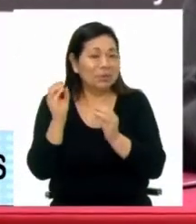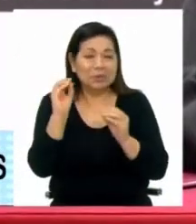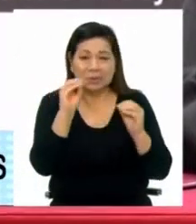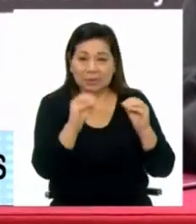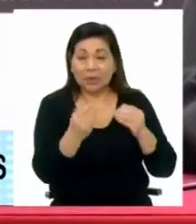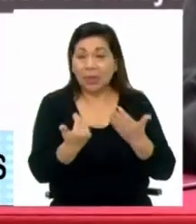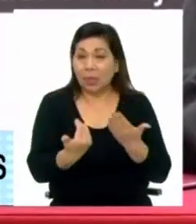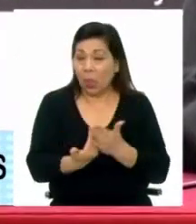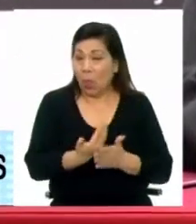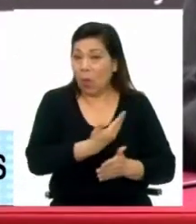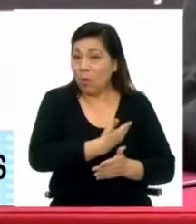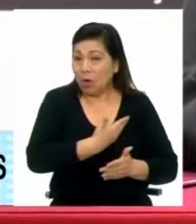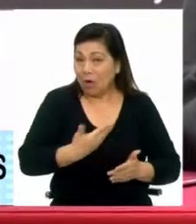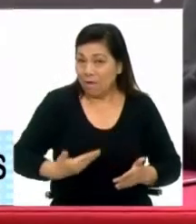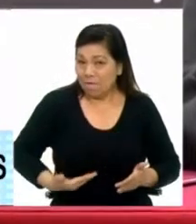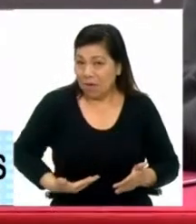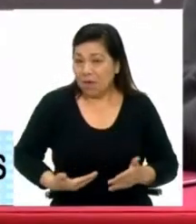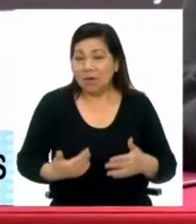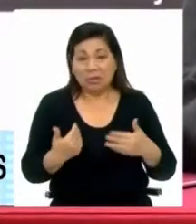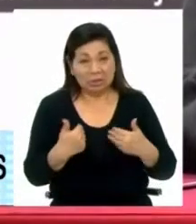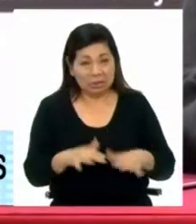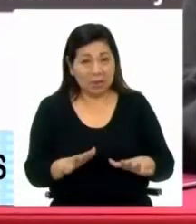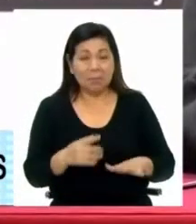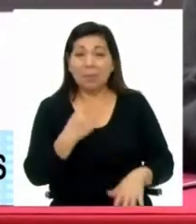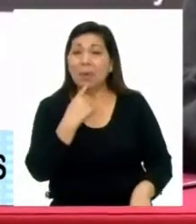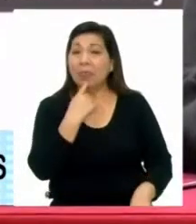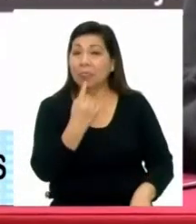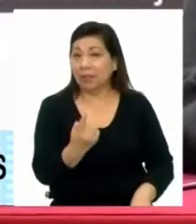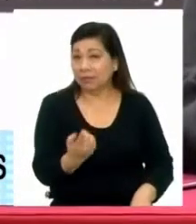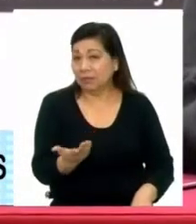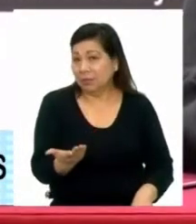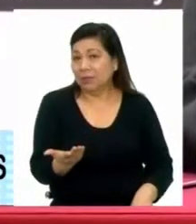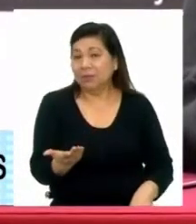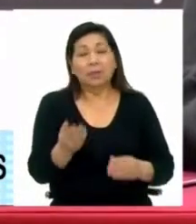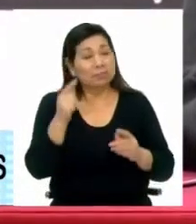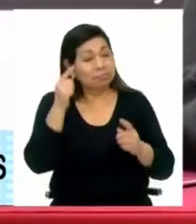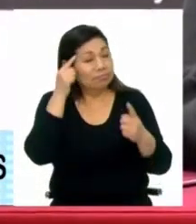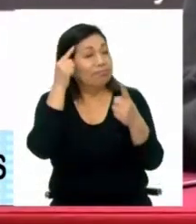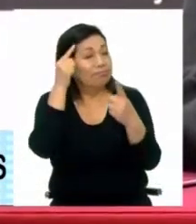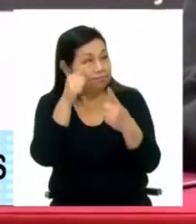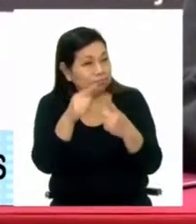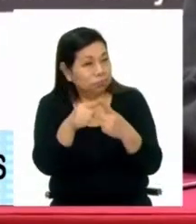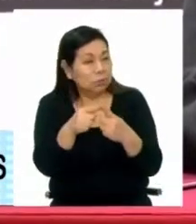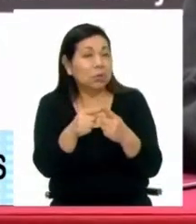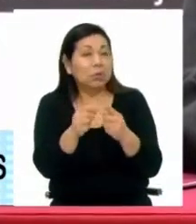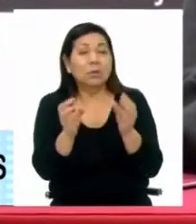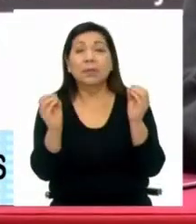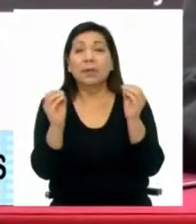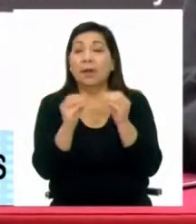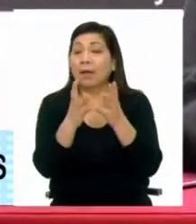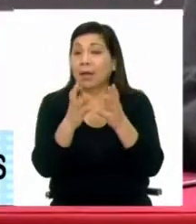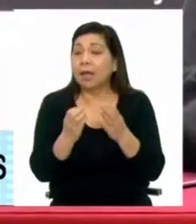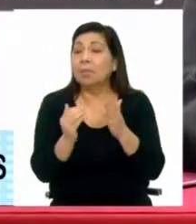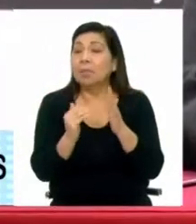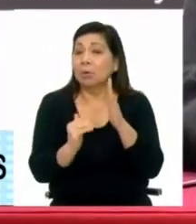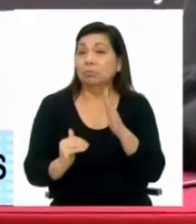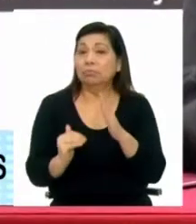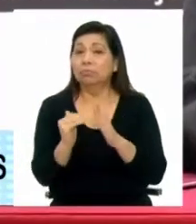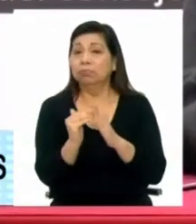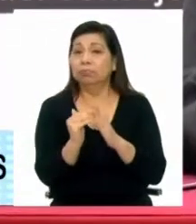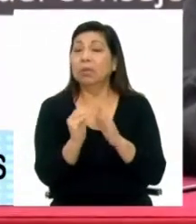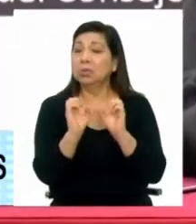se propone este gobierno. Hemos establecido incluso las metas concretas que queremos